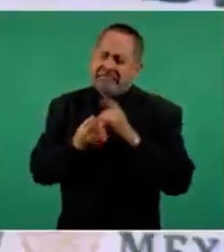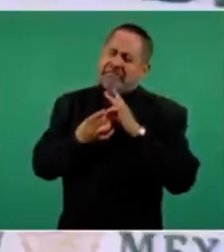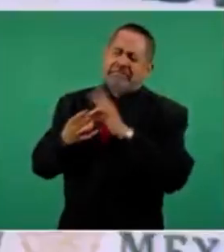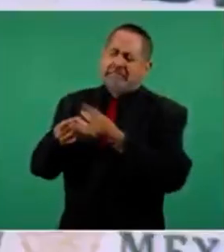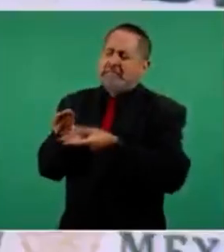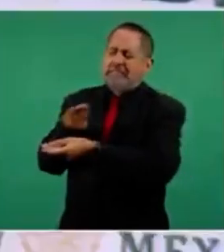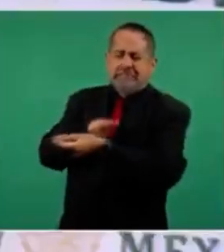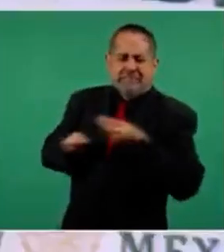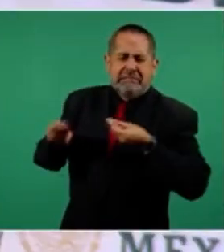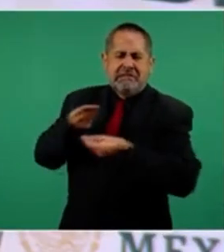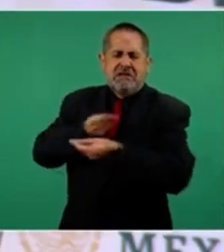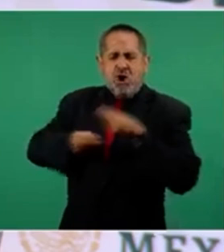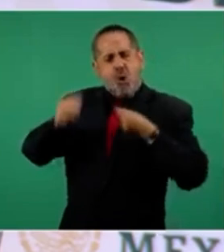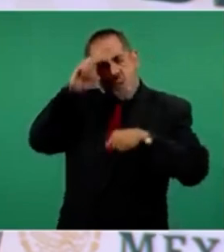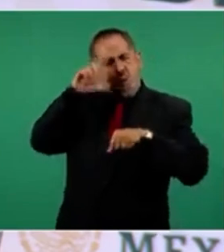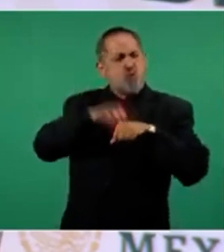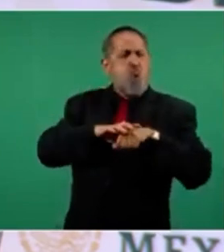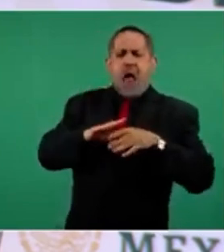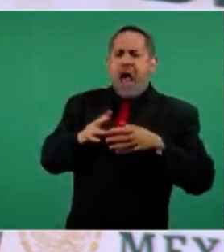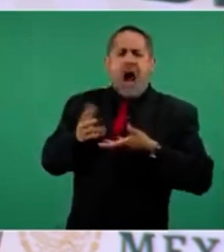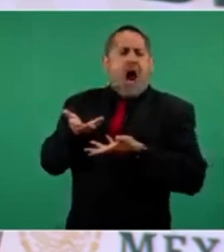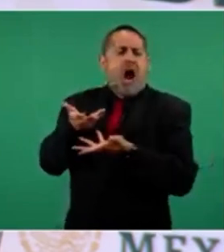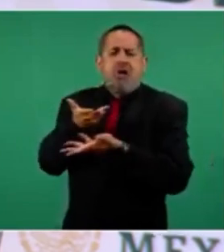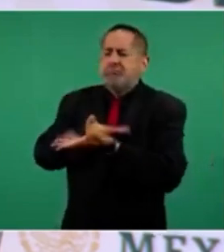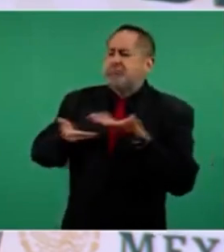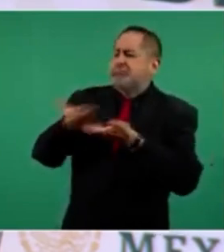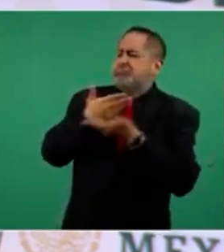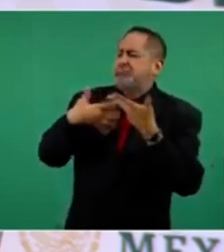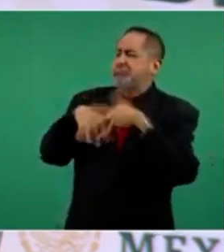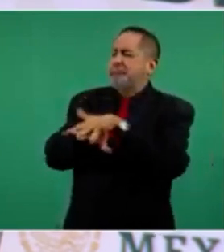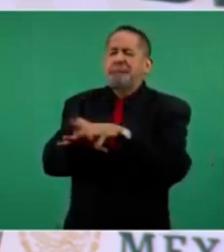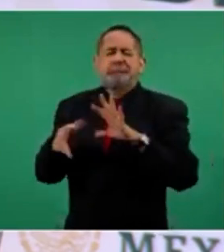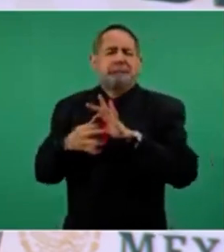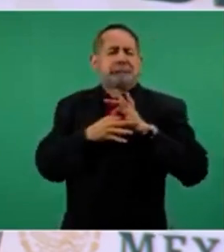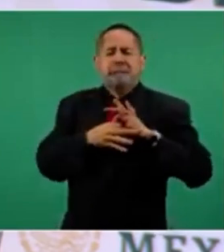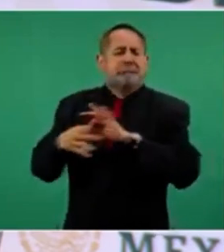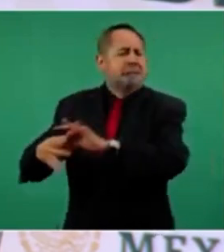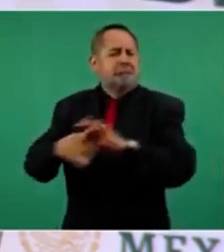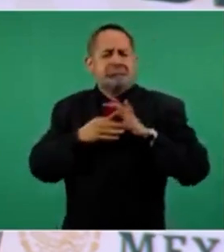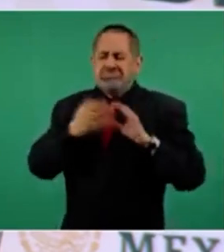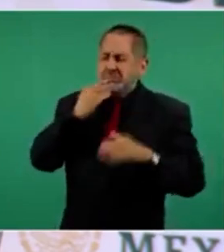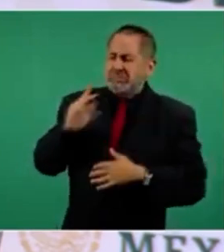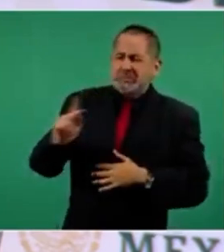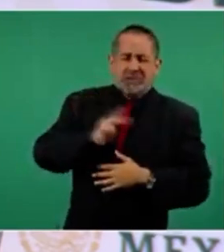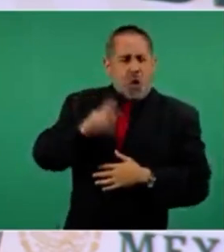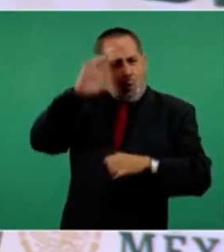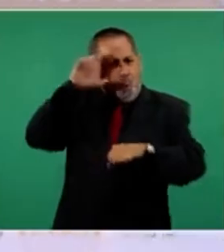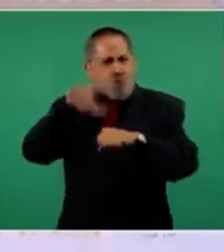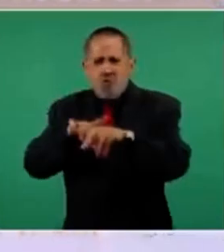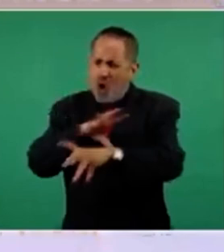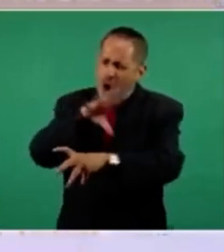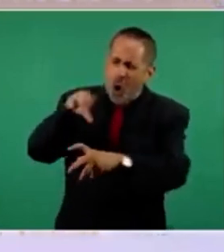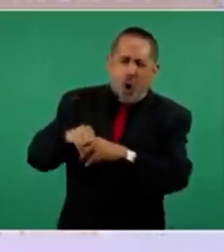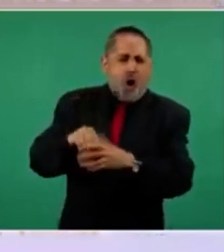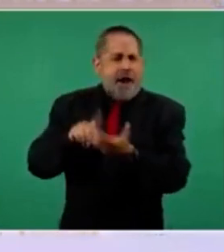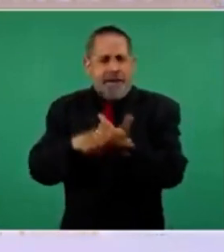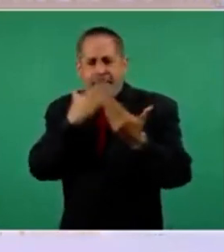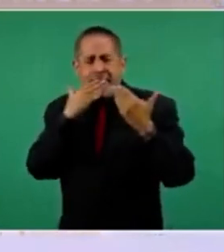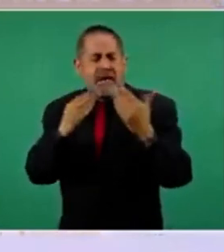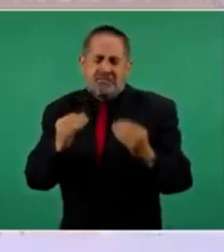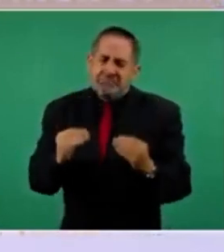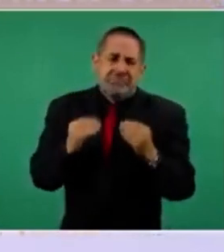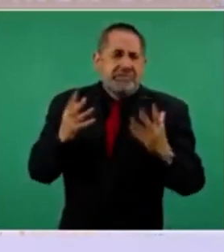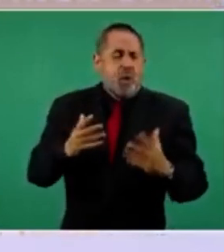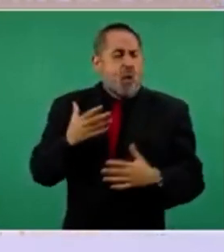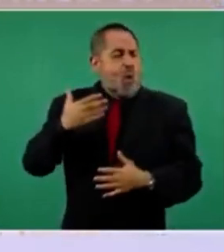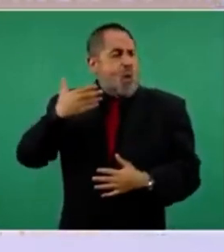intercambio cultural entre México y Cuba alcanza todas las manifestaciones de la cultura en su más amplia sección, por cuanto